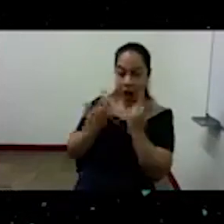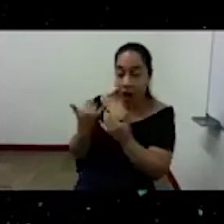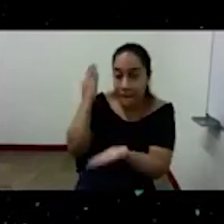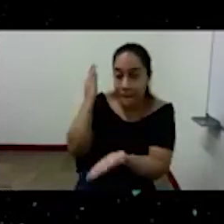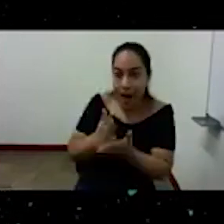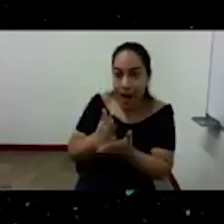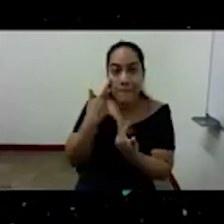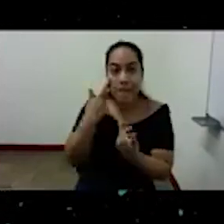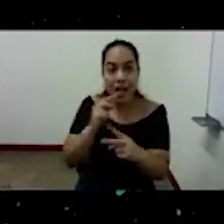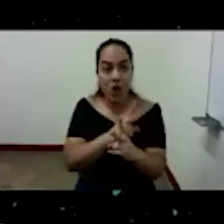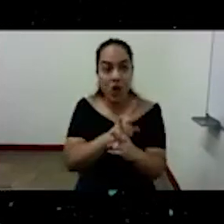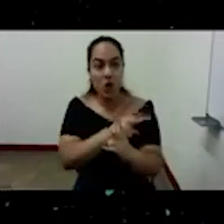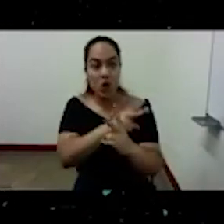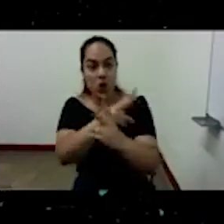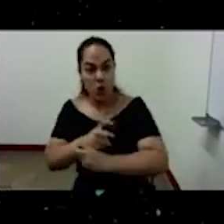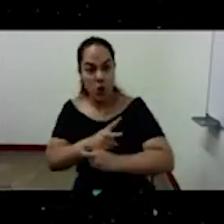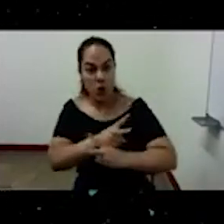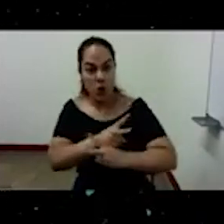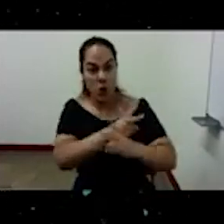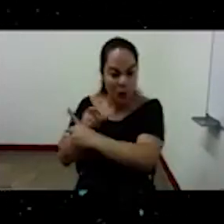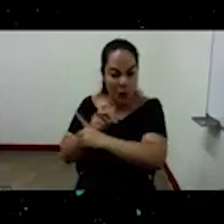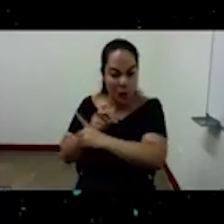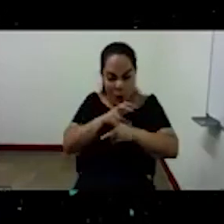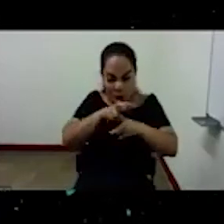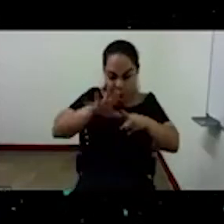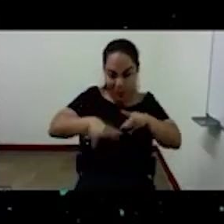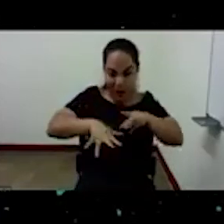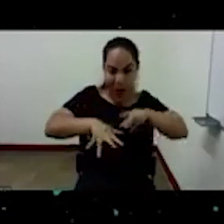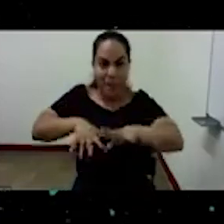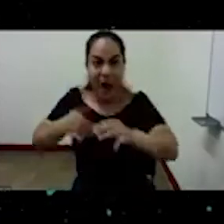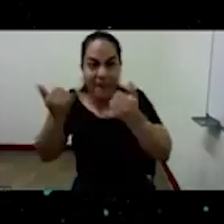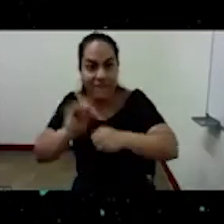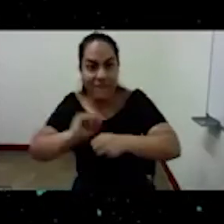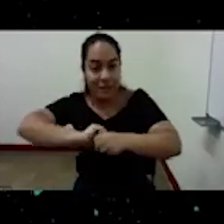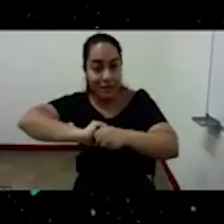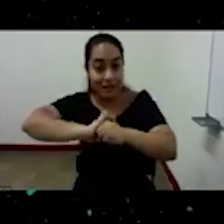dragón que dominará el mundo después de la pandemia.